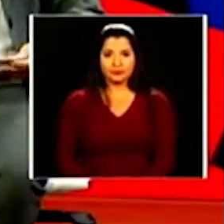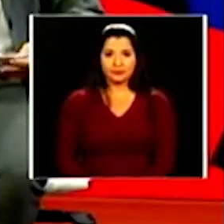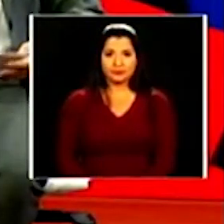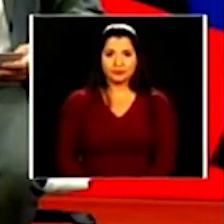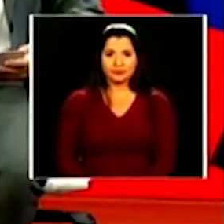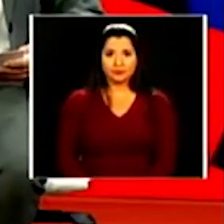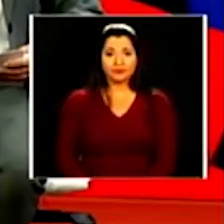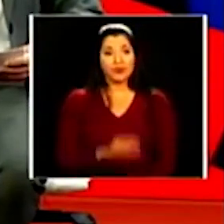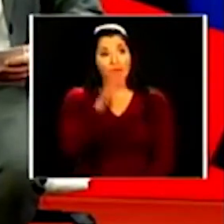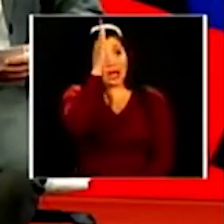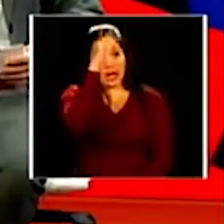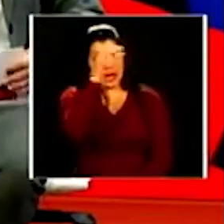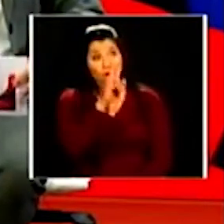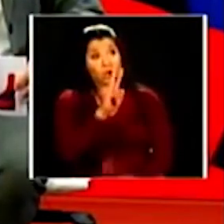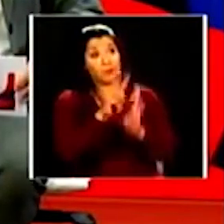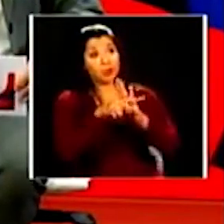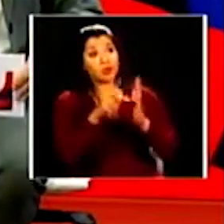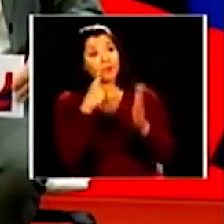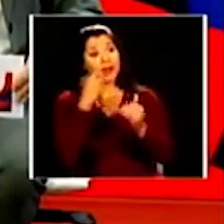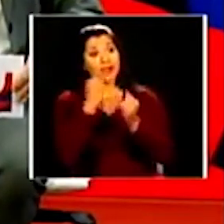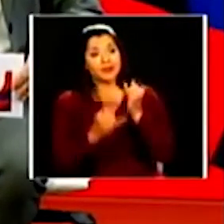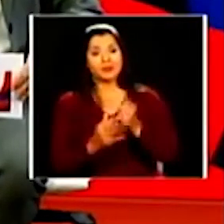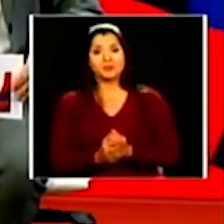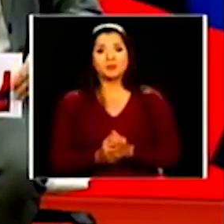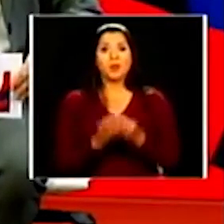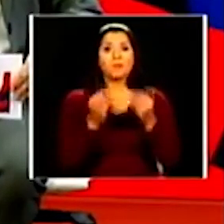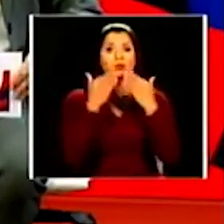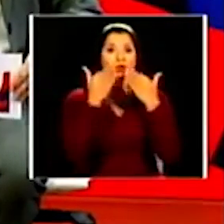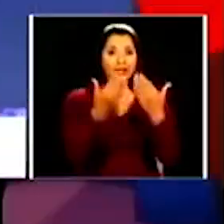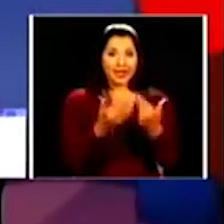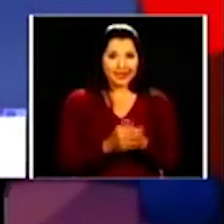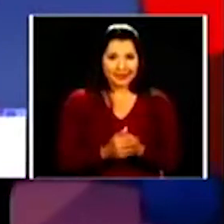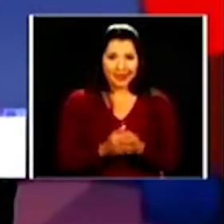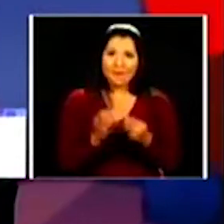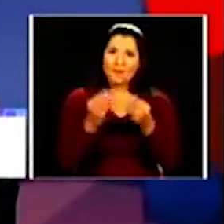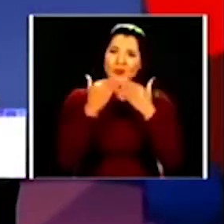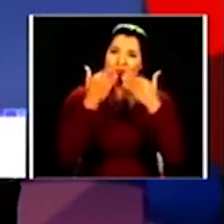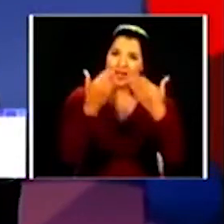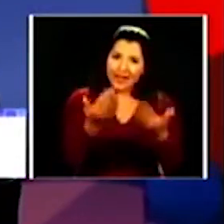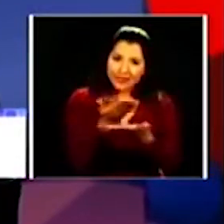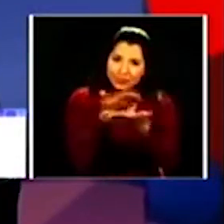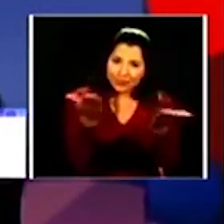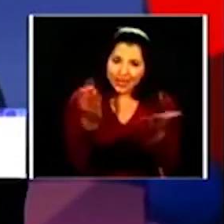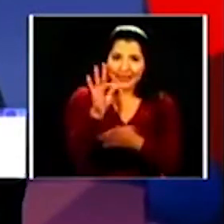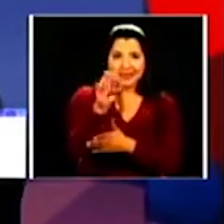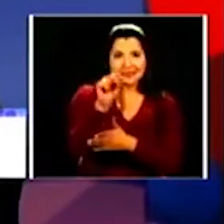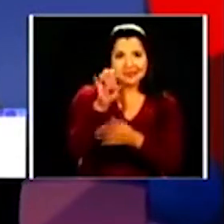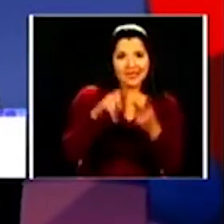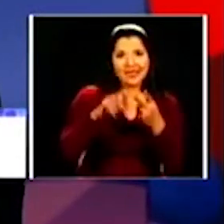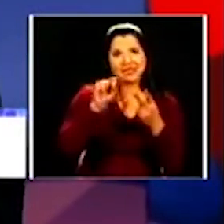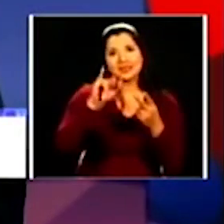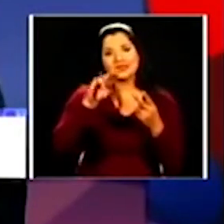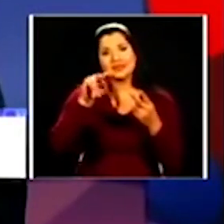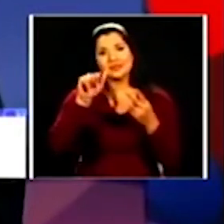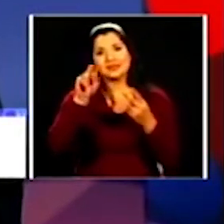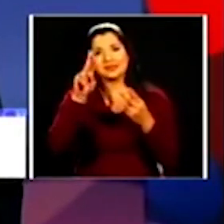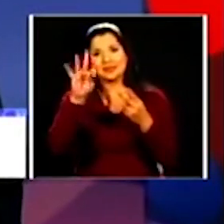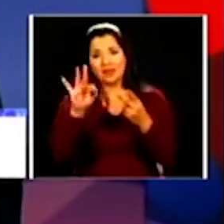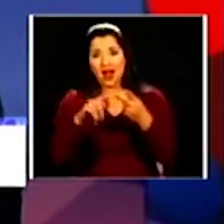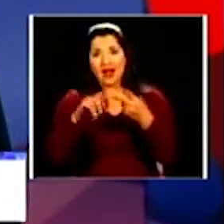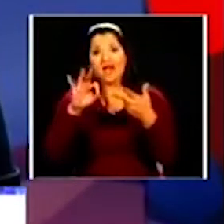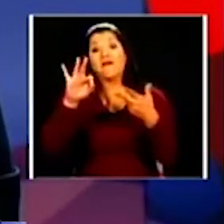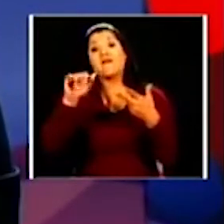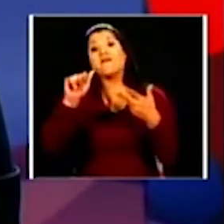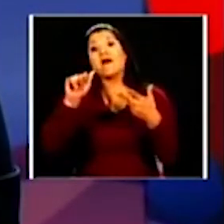Don Carlos, sus 2 minutos de cierre. Muchísimas gracias, y muchísimas gracias a ustedes, al Tribunal, al CINART, a don Fabricio. Son claves estos